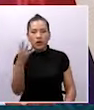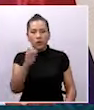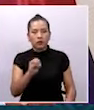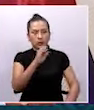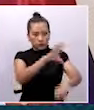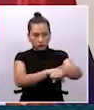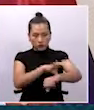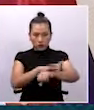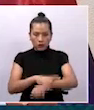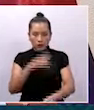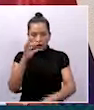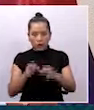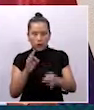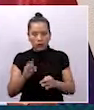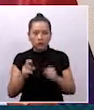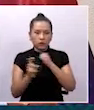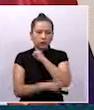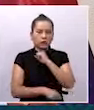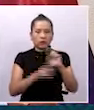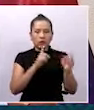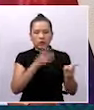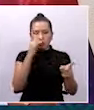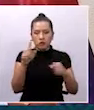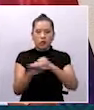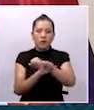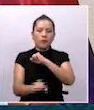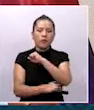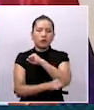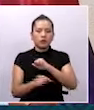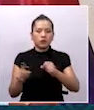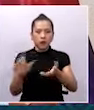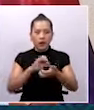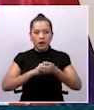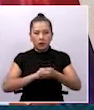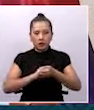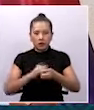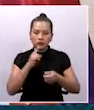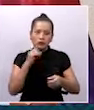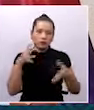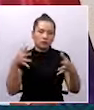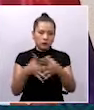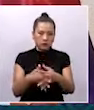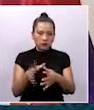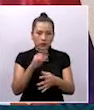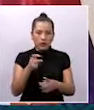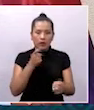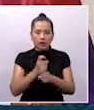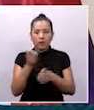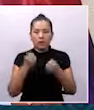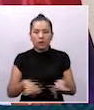40 procesados por tomar el puente de la amistad, por supuestamente perjudicar a la